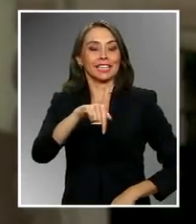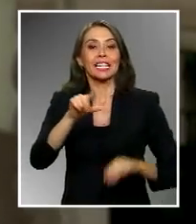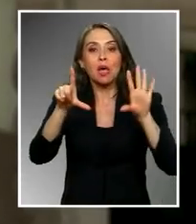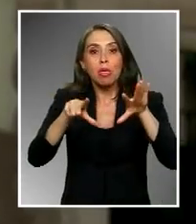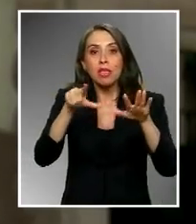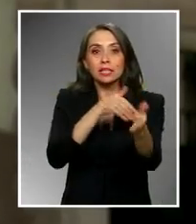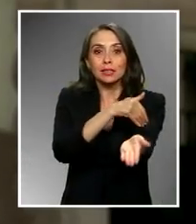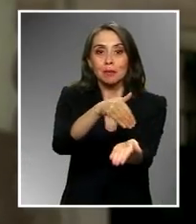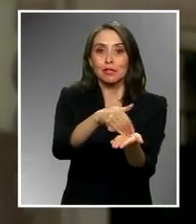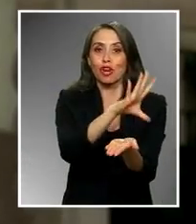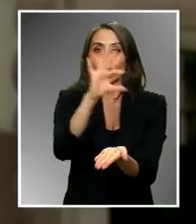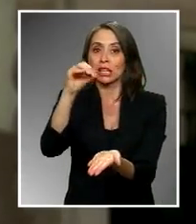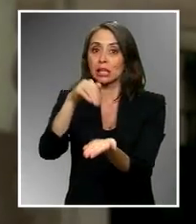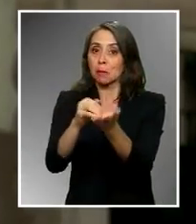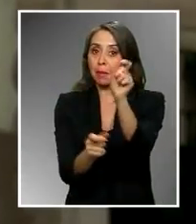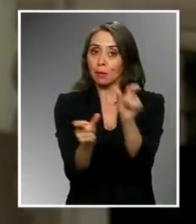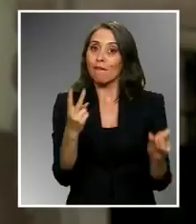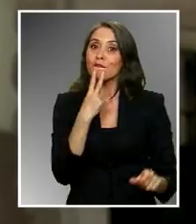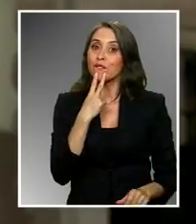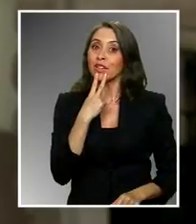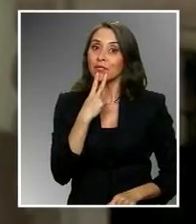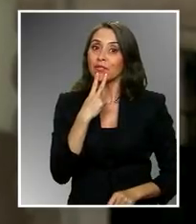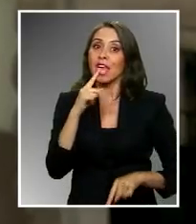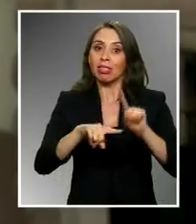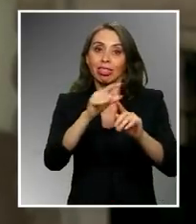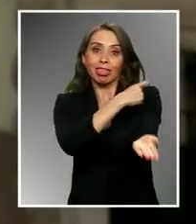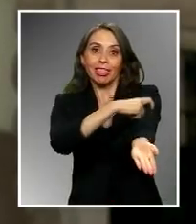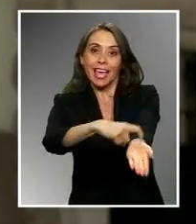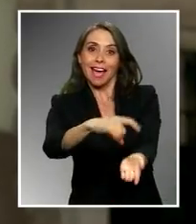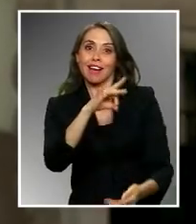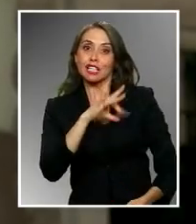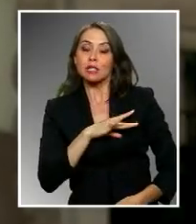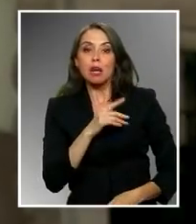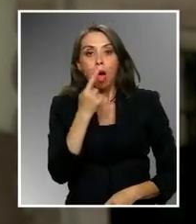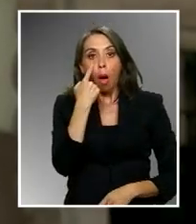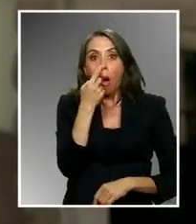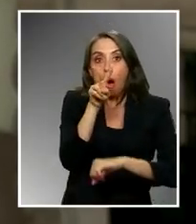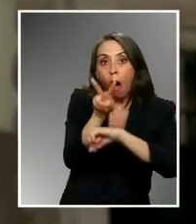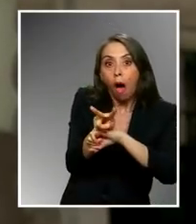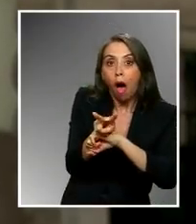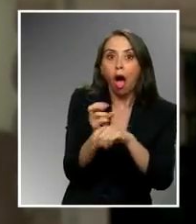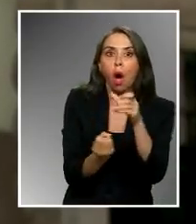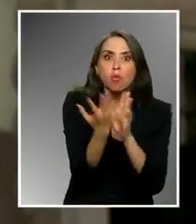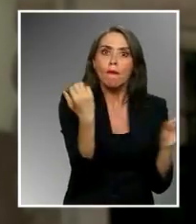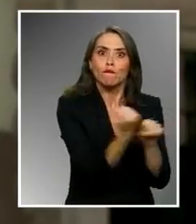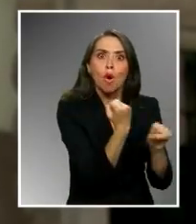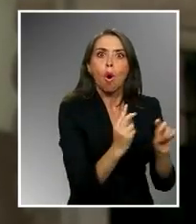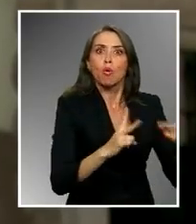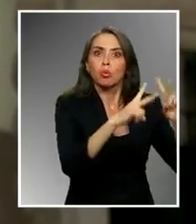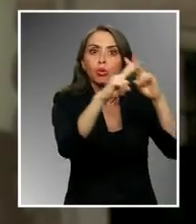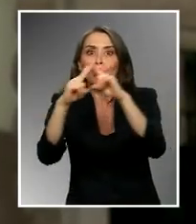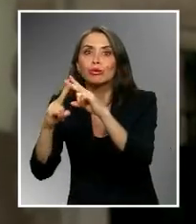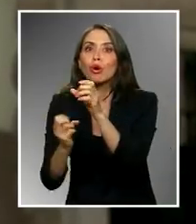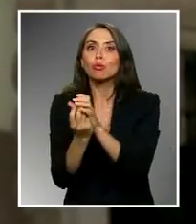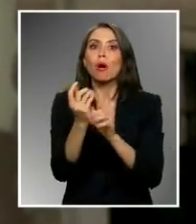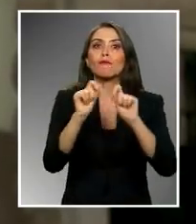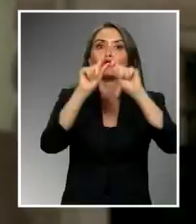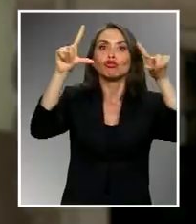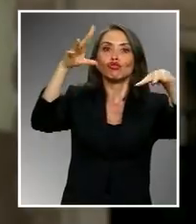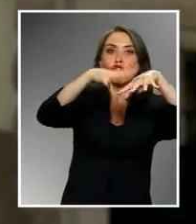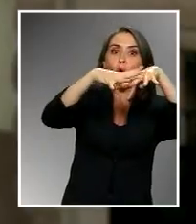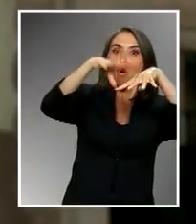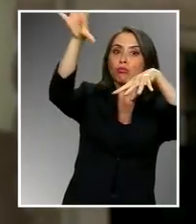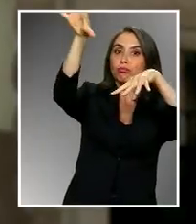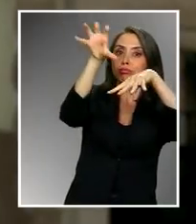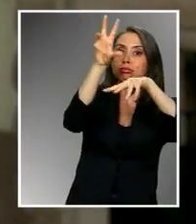17 millones y medio de personas que habitan esta tierra pueden ver con sus propios ojos la nueva infraestructura los nuevos paneles solares y